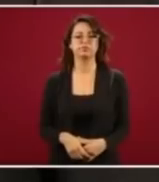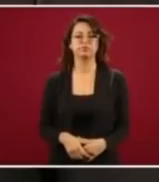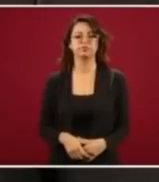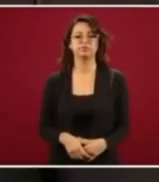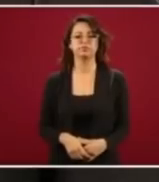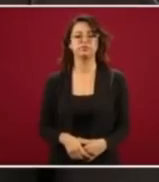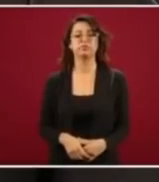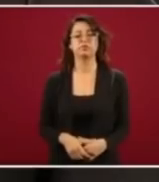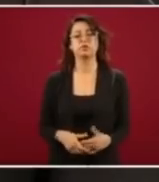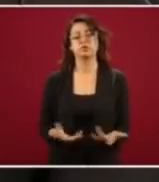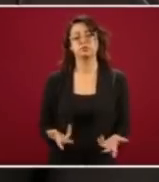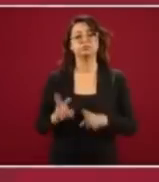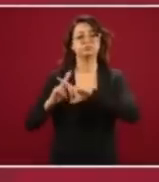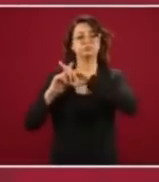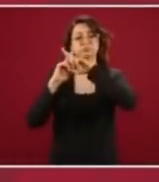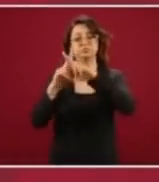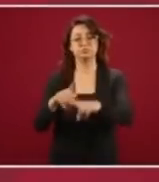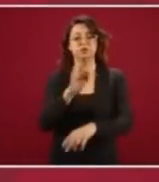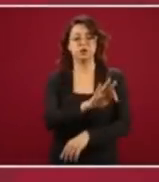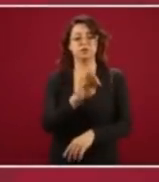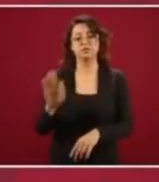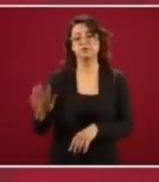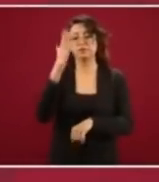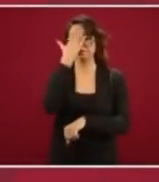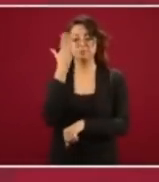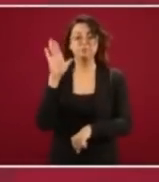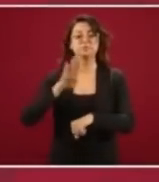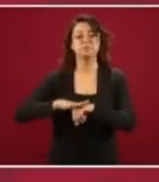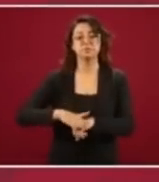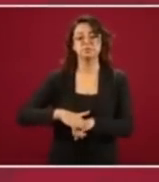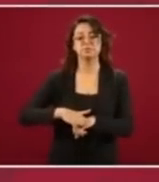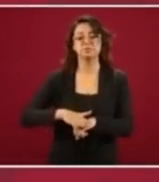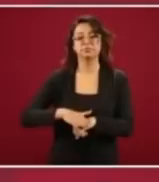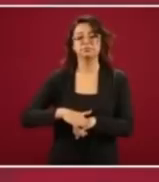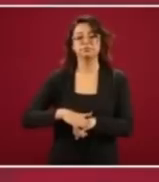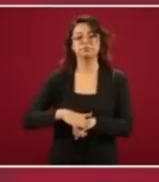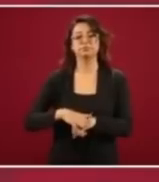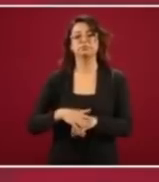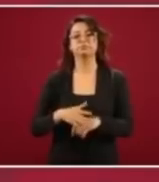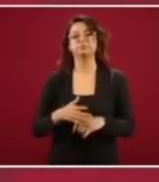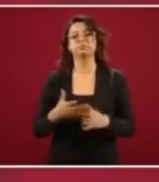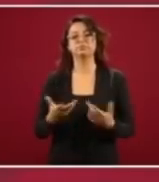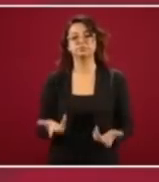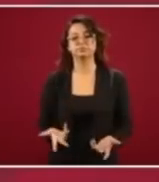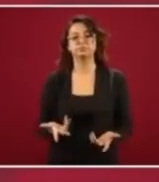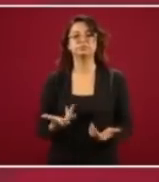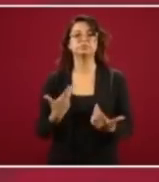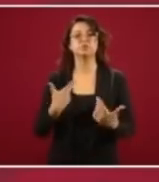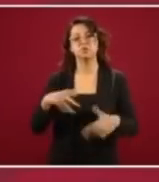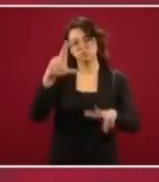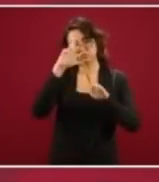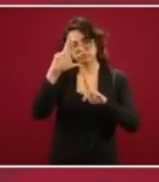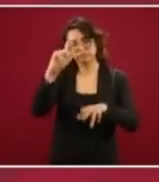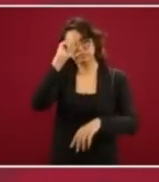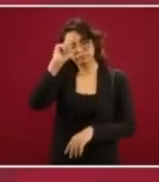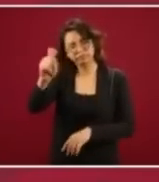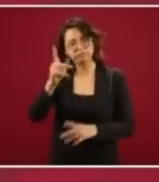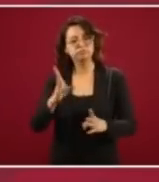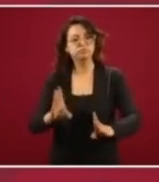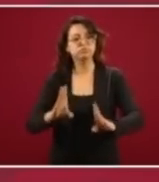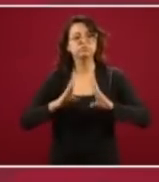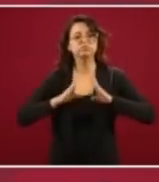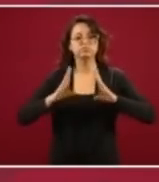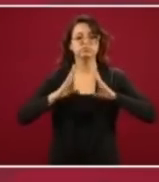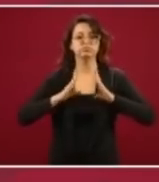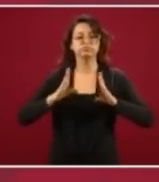a conmemorar esta fecha haciendo un homenaje a los soldados